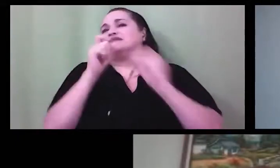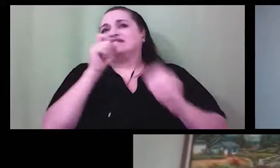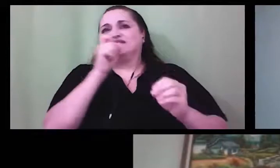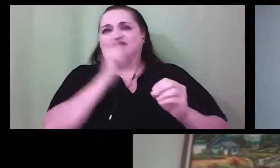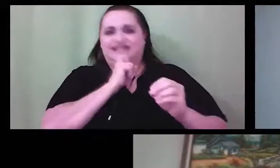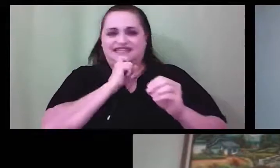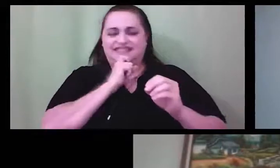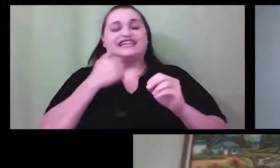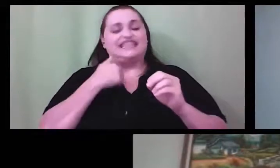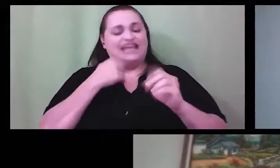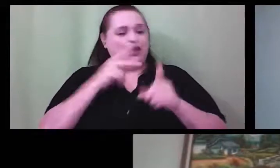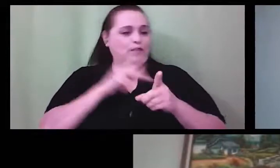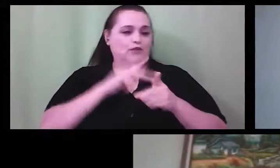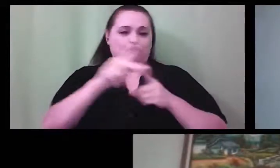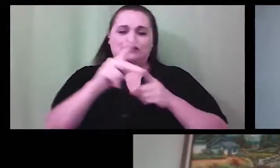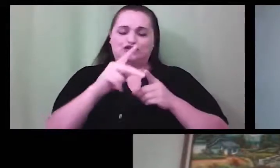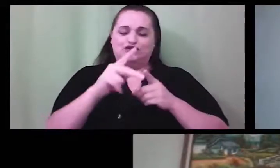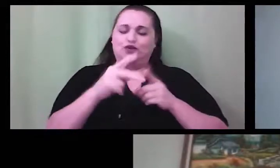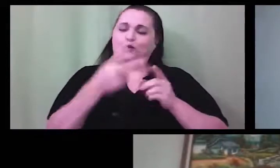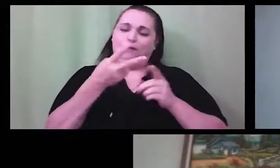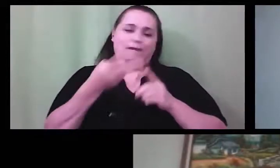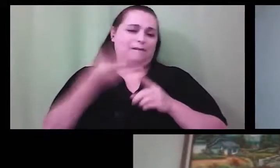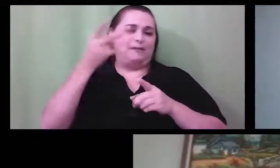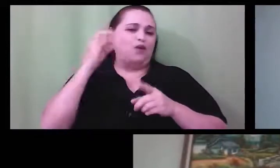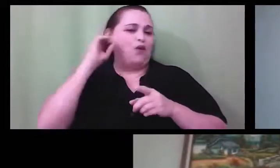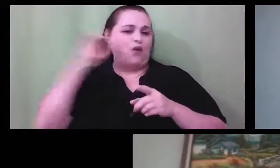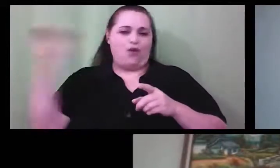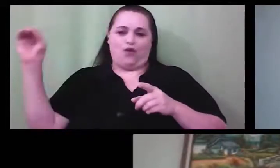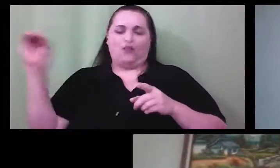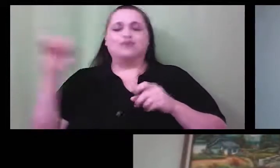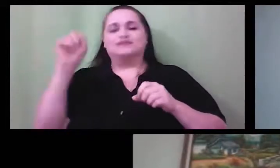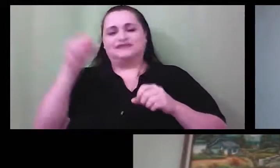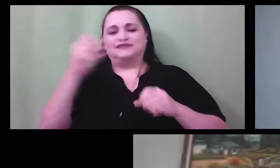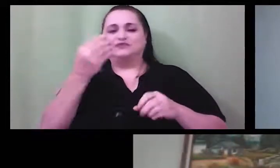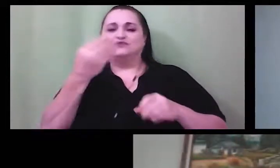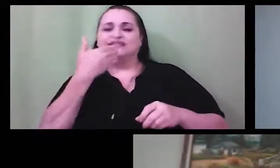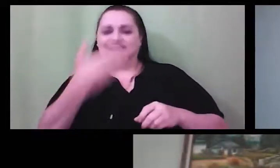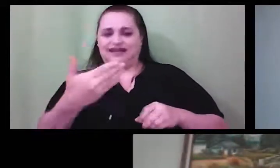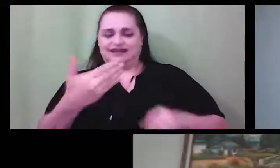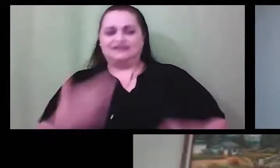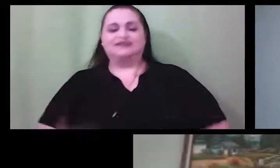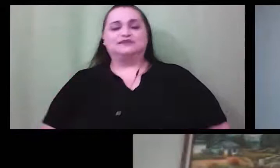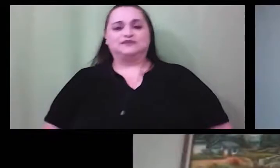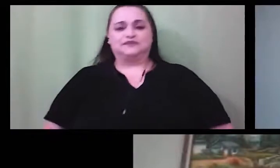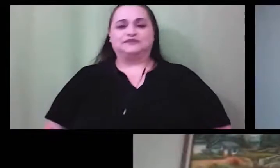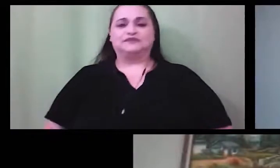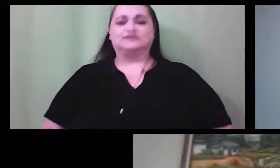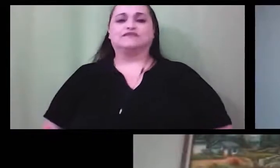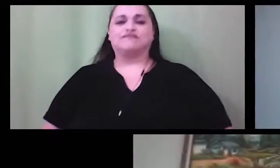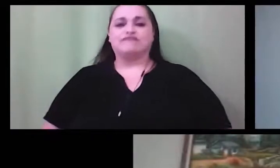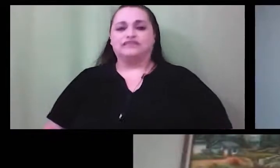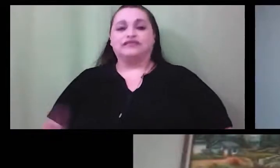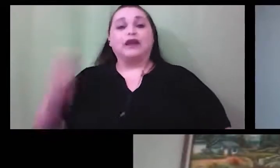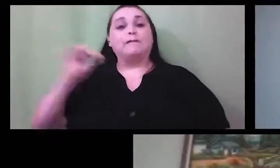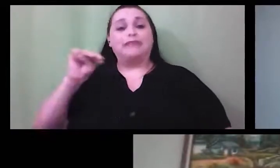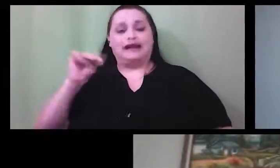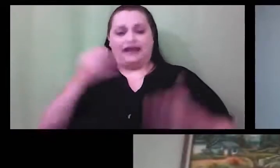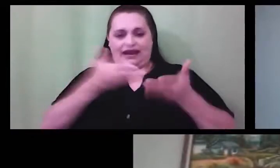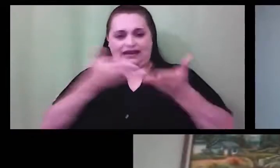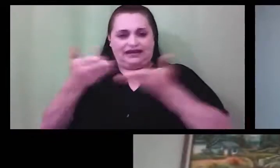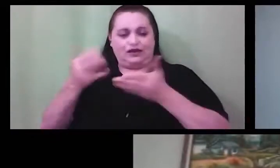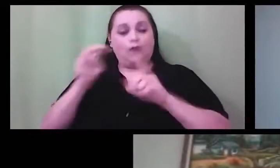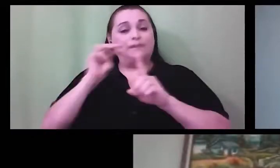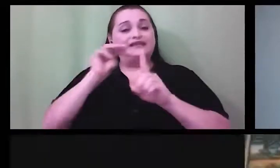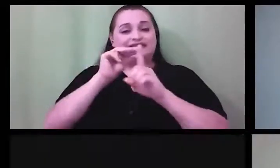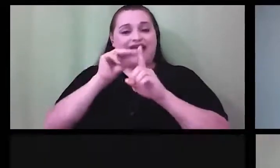una profesión que vale oro, Muchas definitivamente. gracias. Muchas gracias. Con gusto. Mariana, un mensaje